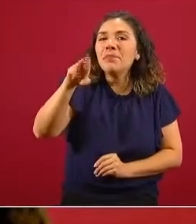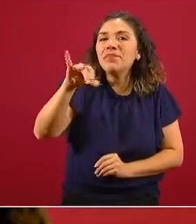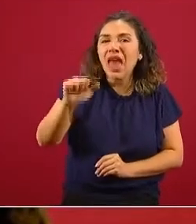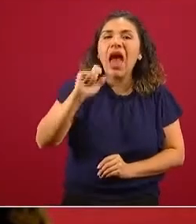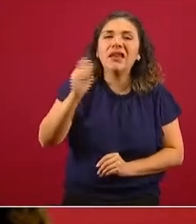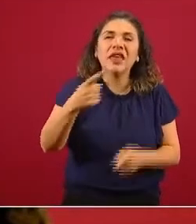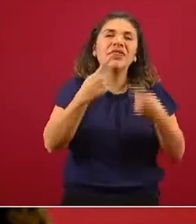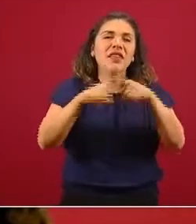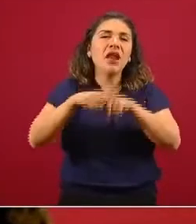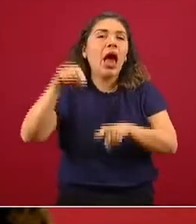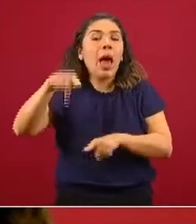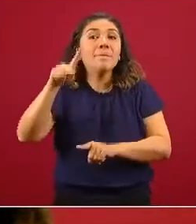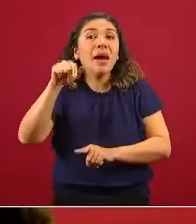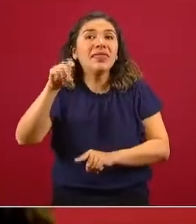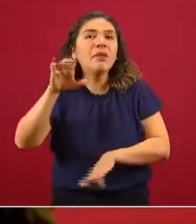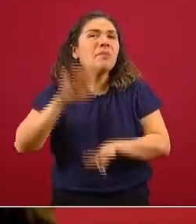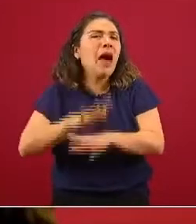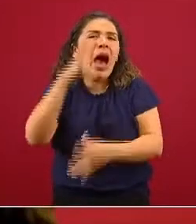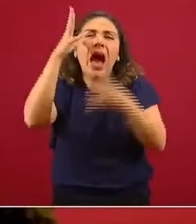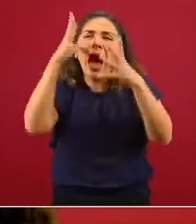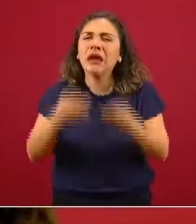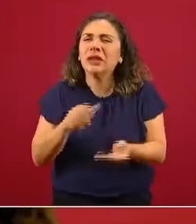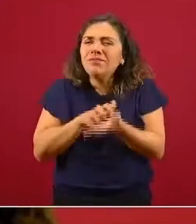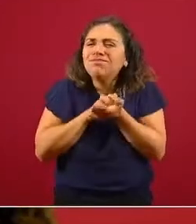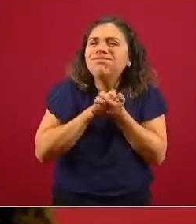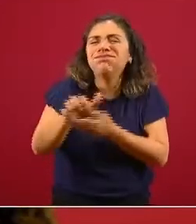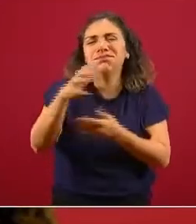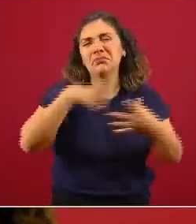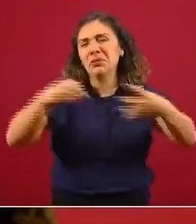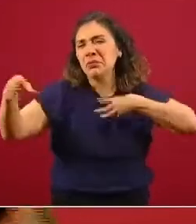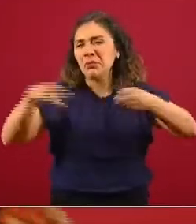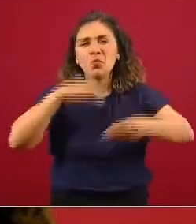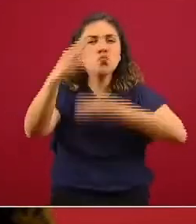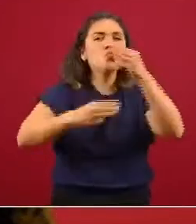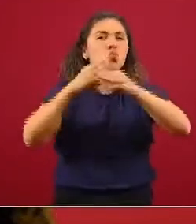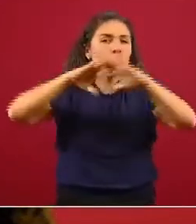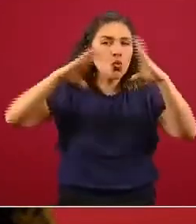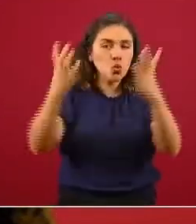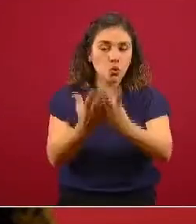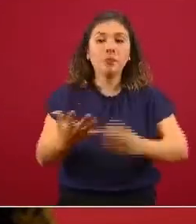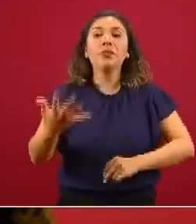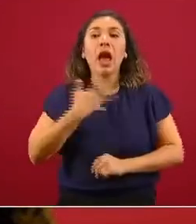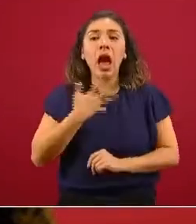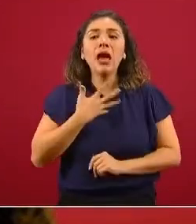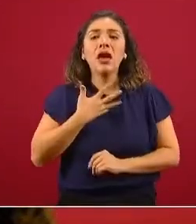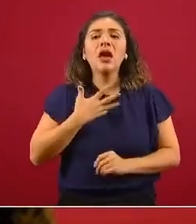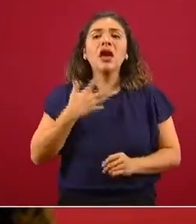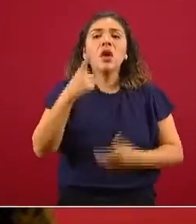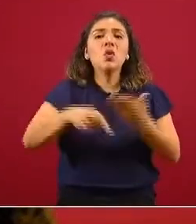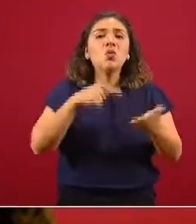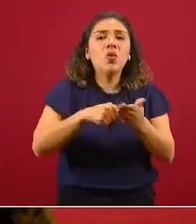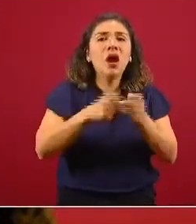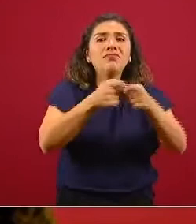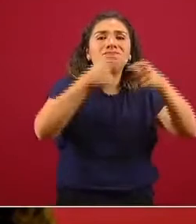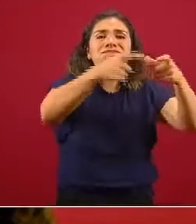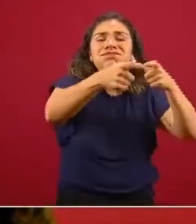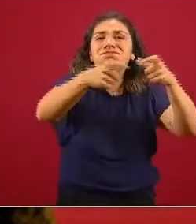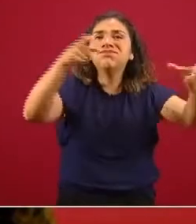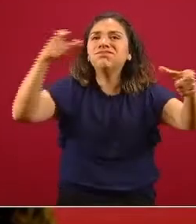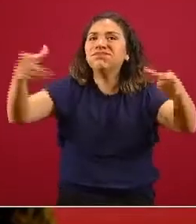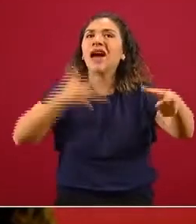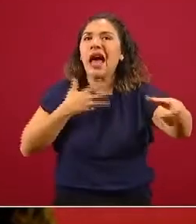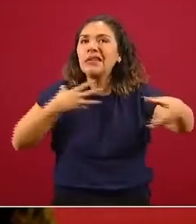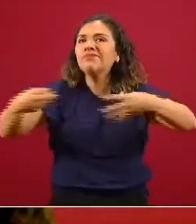como la expresión más amplia de la propagación, todo el mundo. Hay brotes regionales o incluso más allá de lo